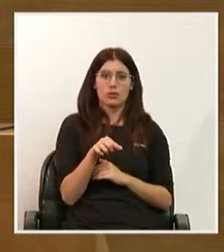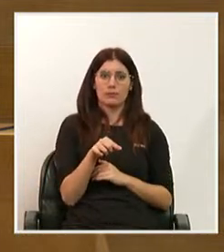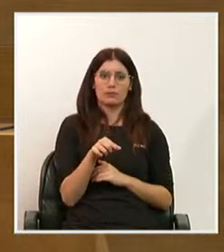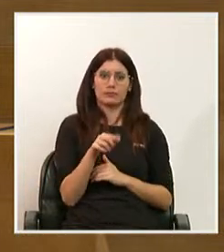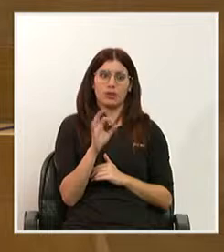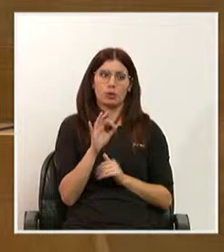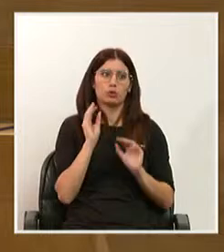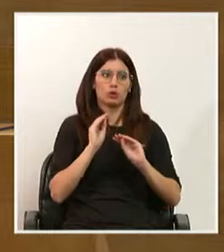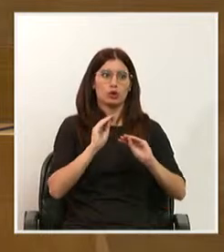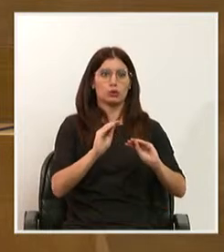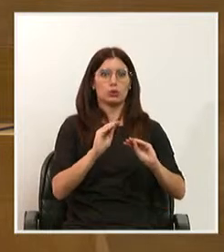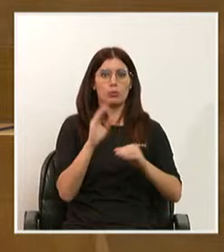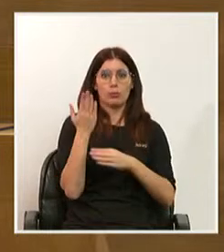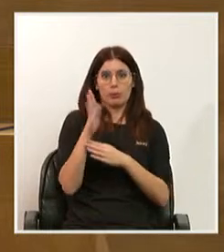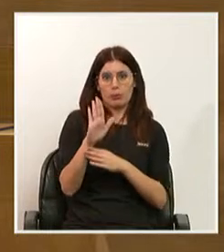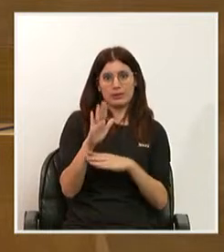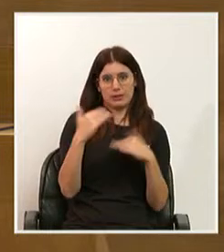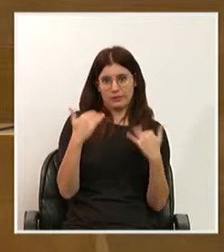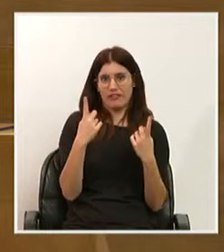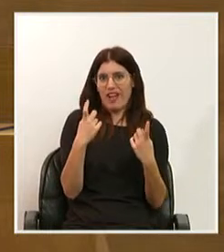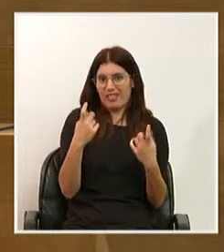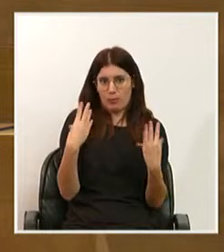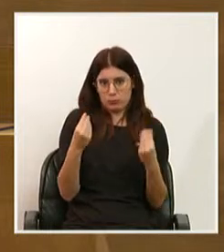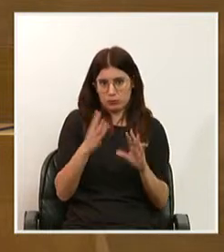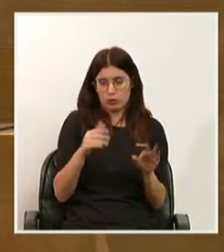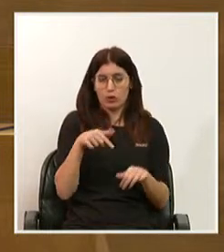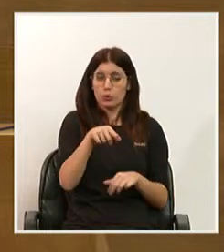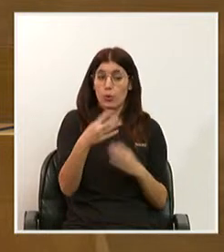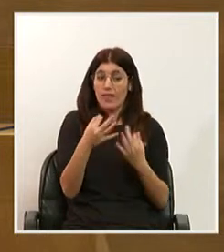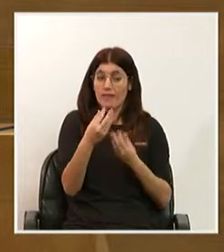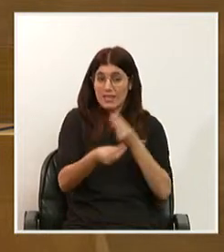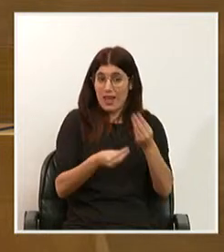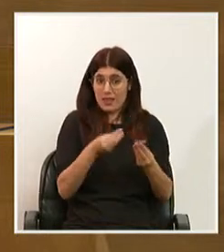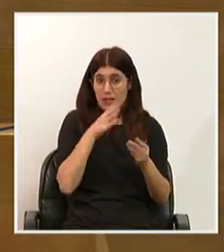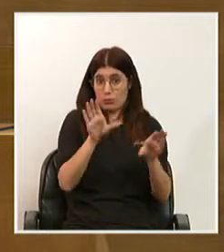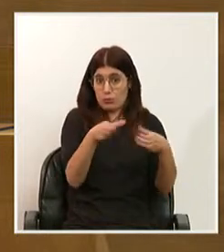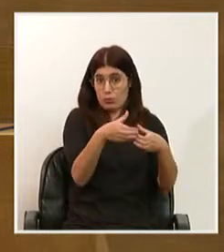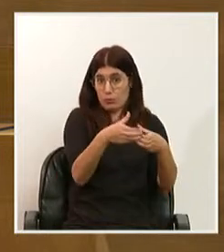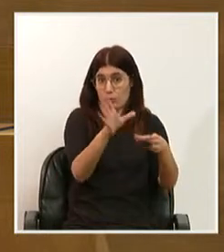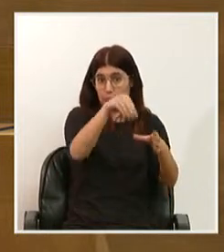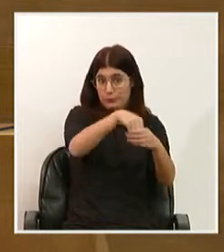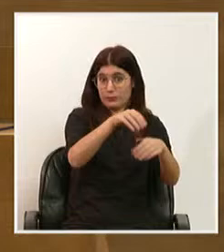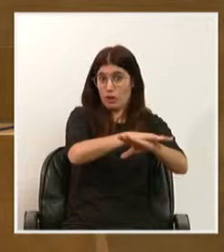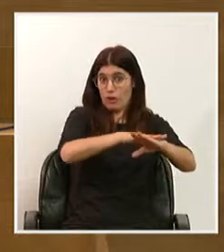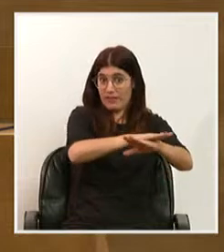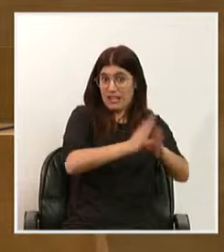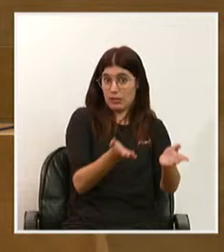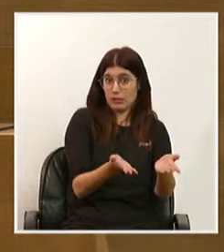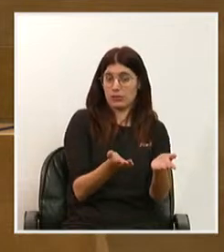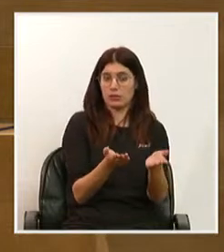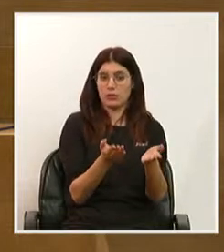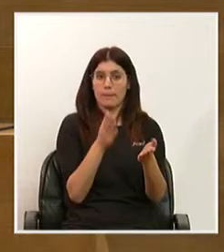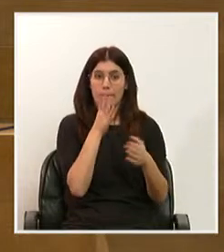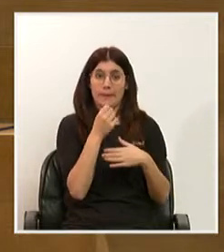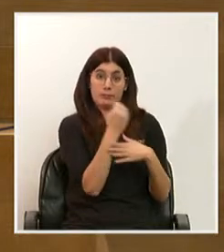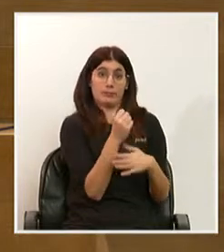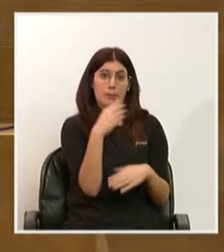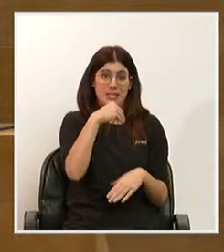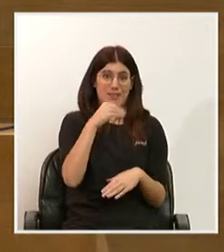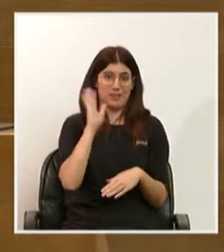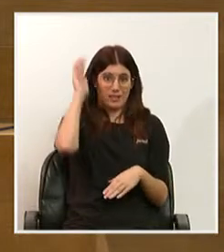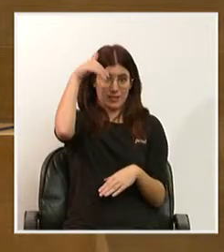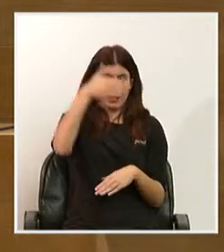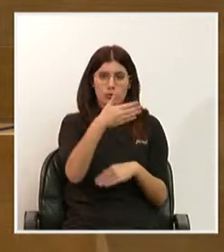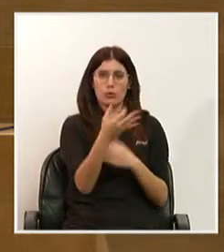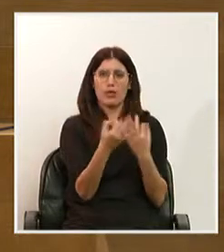en laa que de como de presid de la general